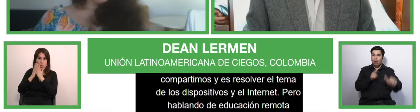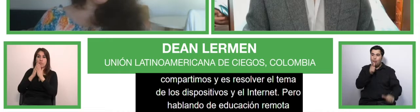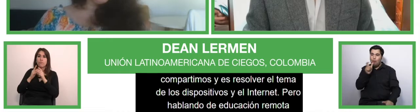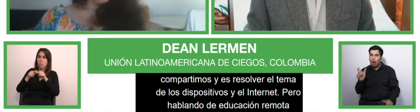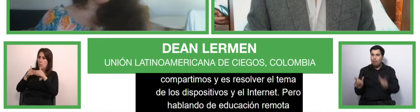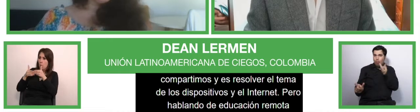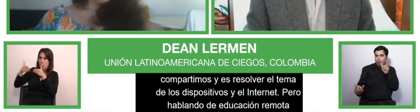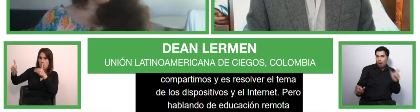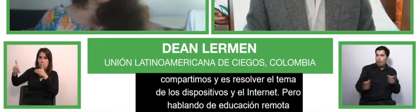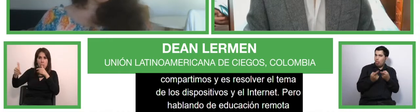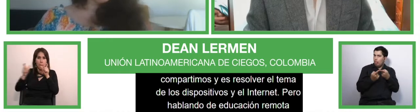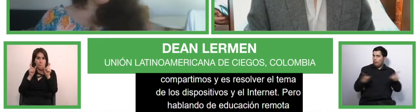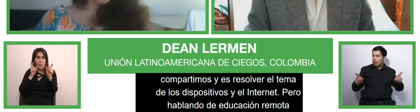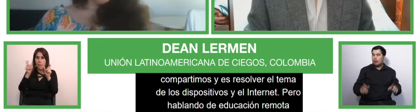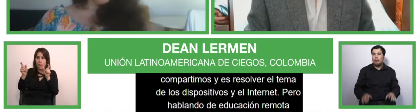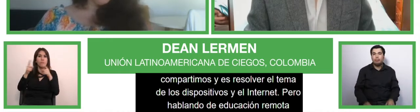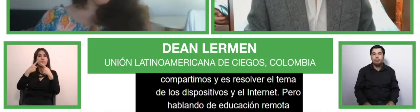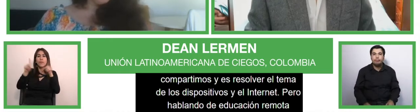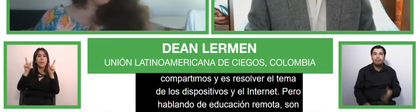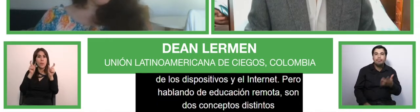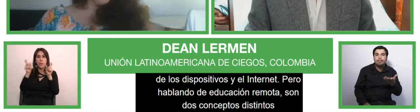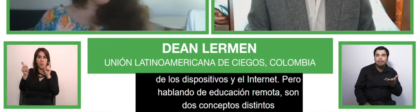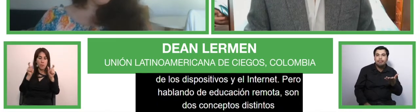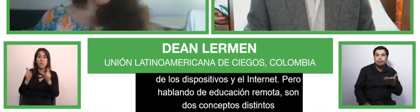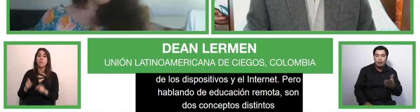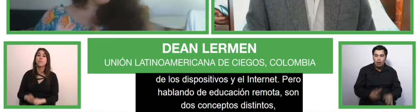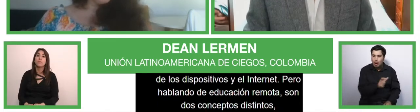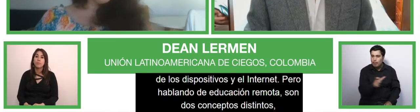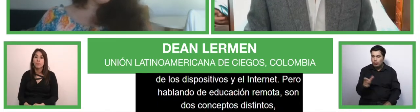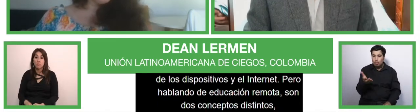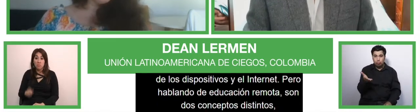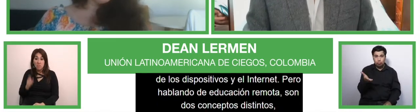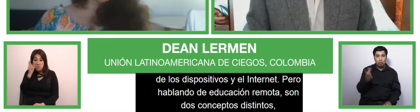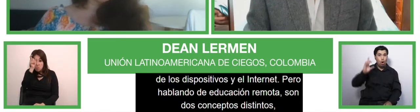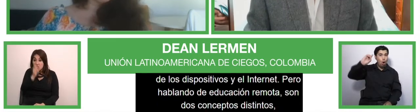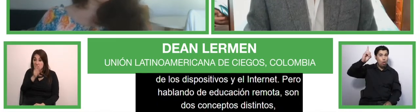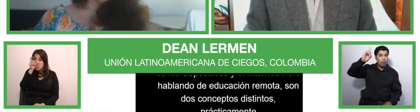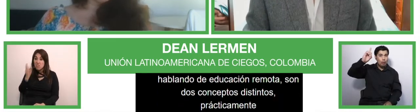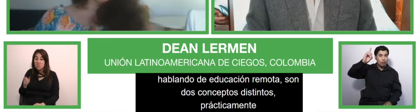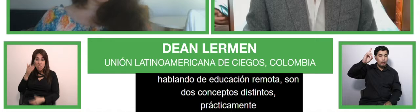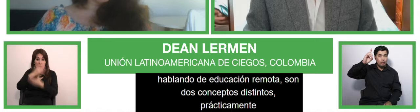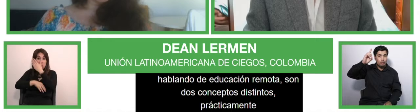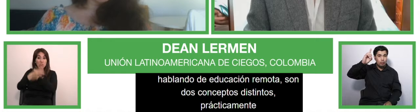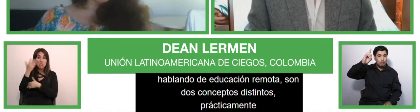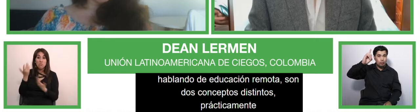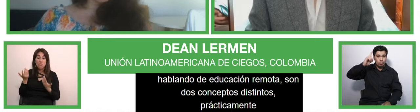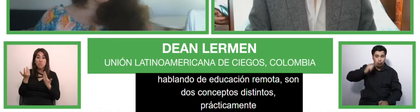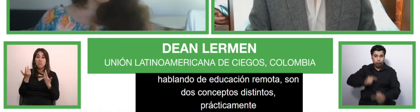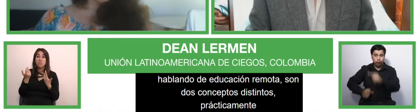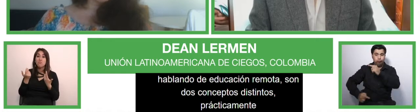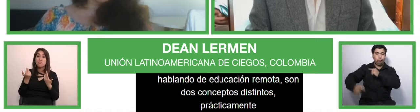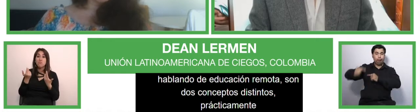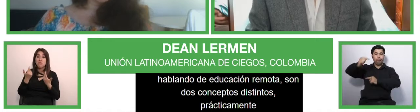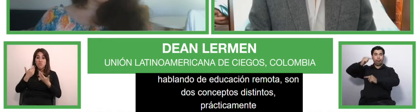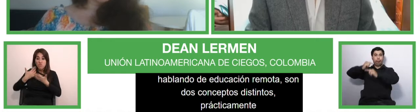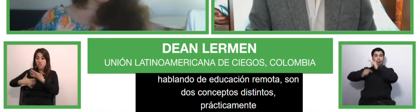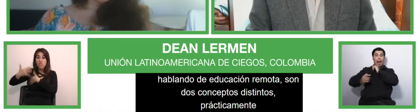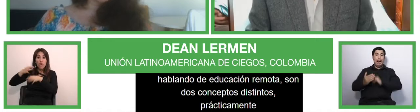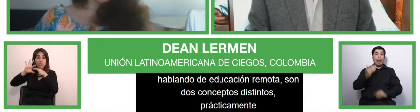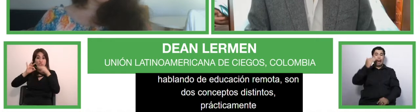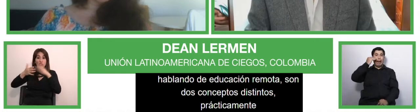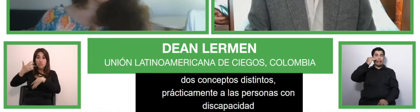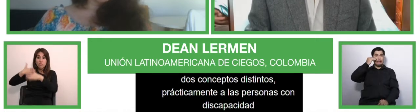distintos, prácticamente a las personas con discapacidad nos regresan casi que a cero en todos